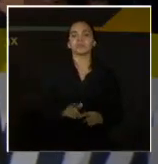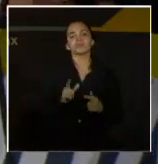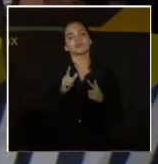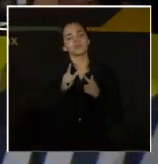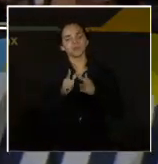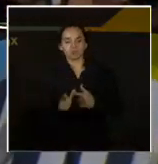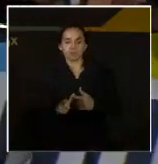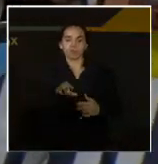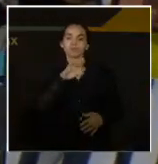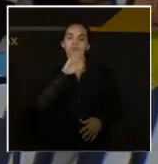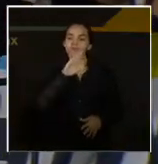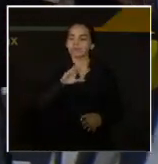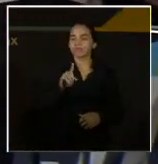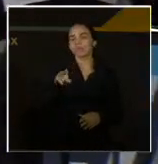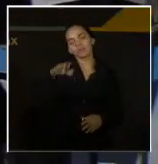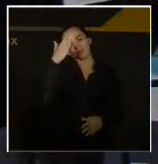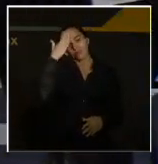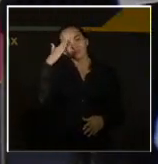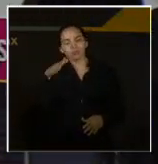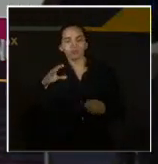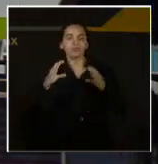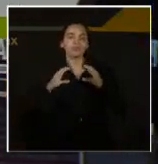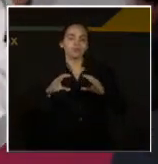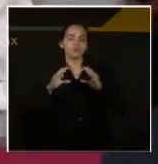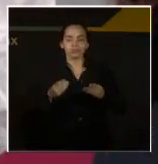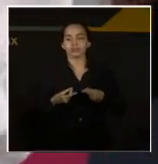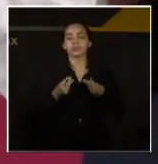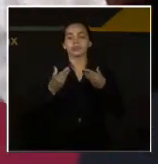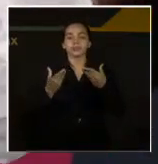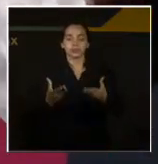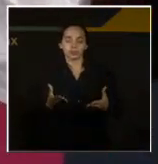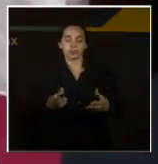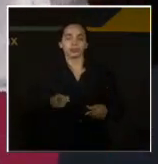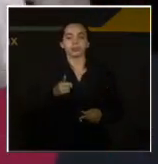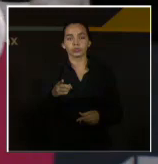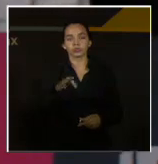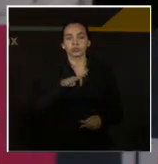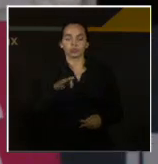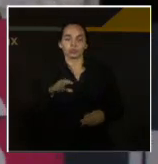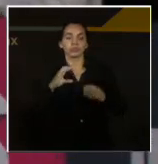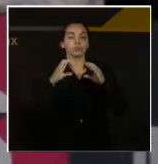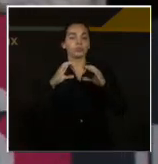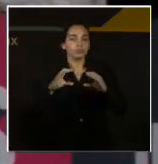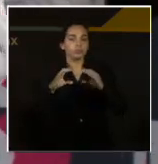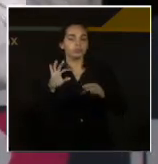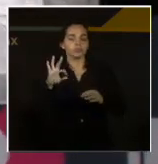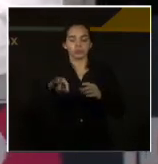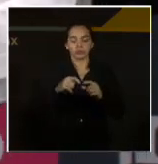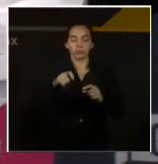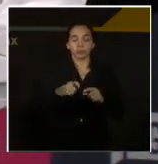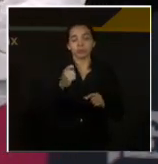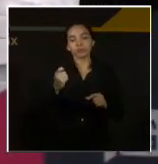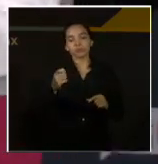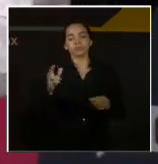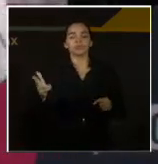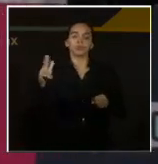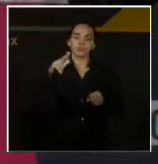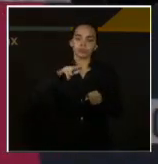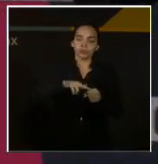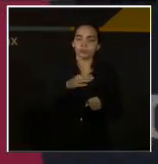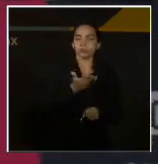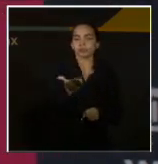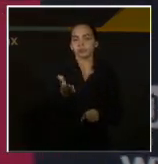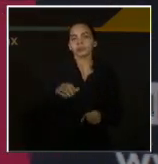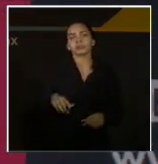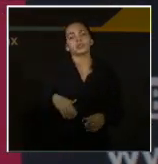asesinos imprudenciales porque no les dan ni siquiera lo básico para poder operar en los hospitales públicos. En